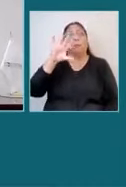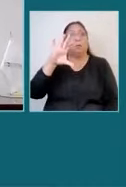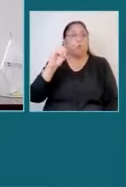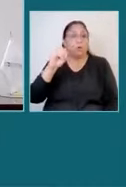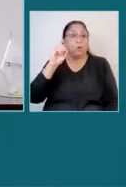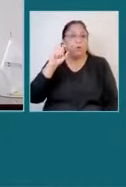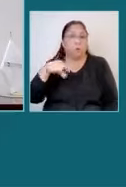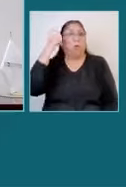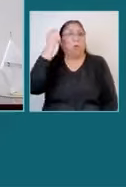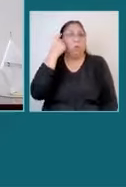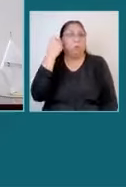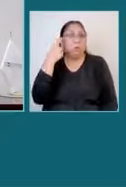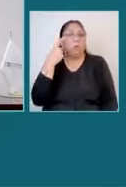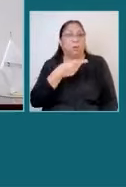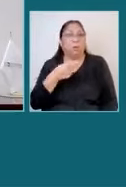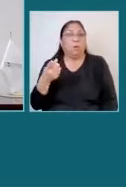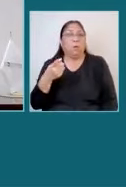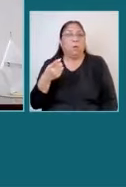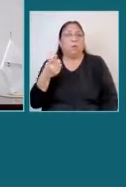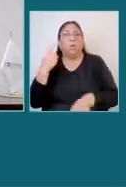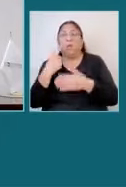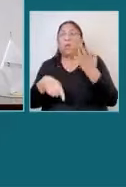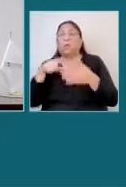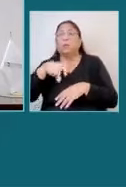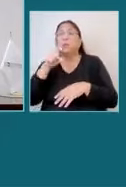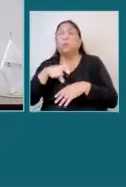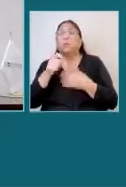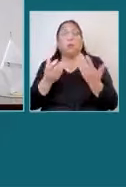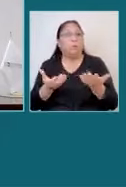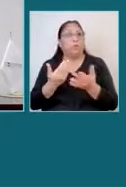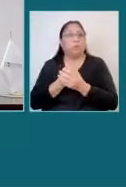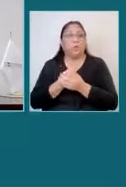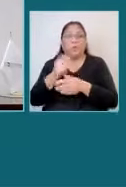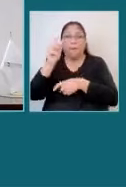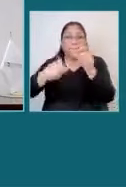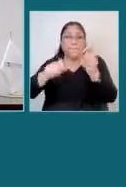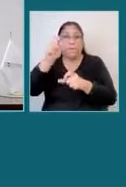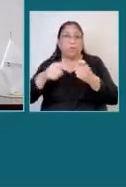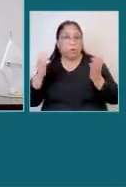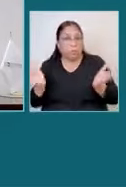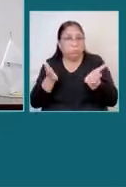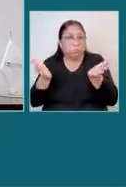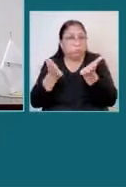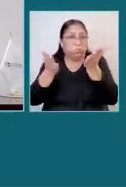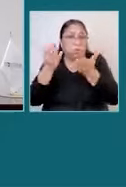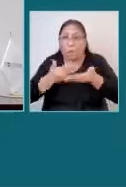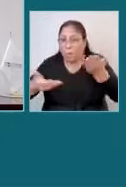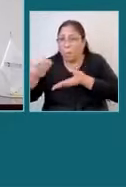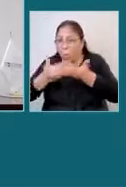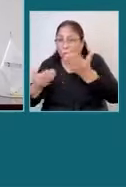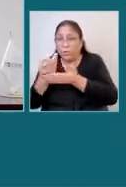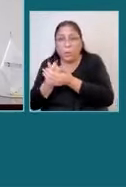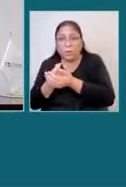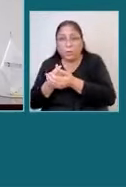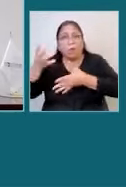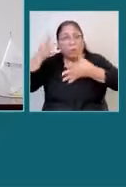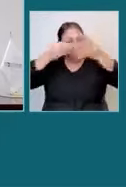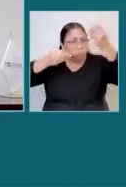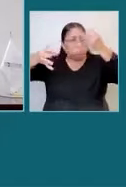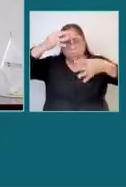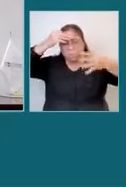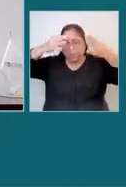que lo que necesitamos es gestores de fondos que vayan, que puedan ir aprendiendo